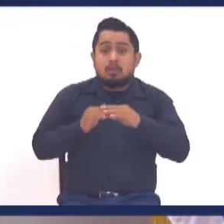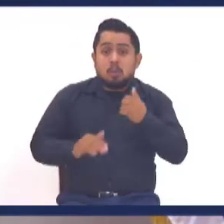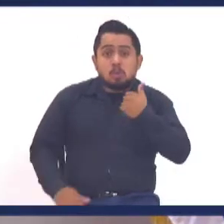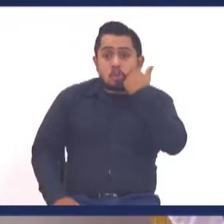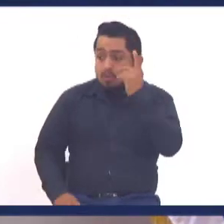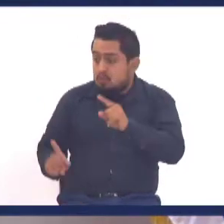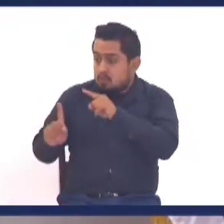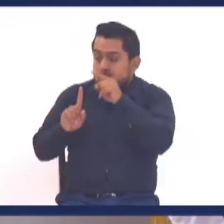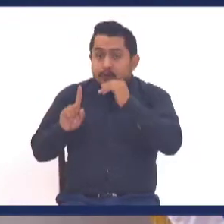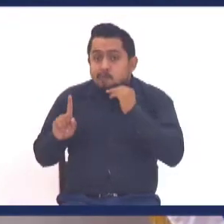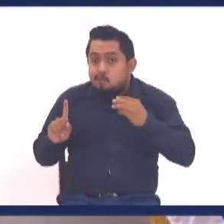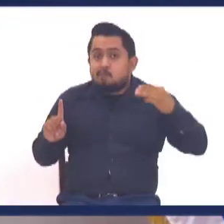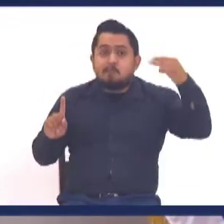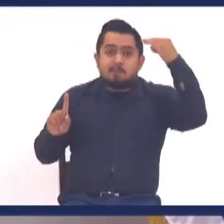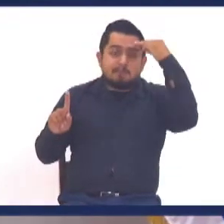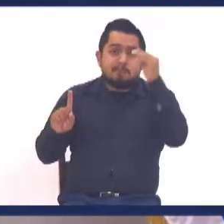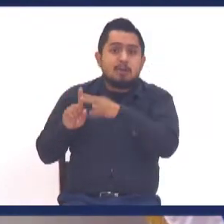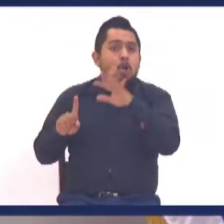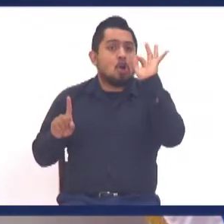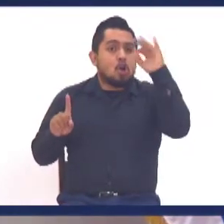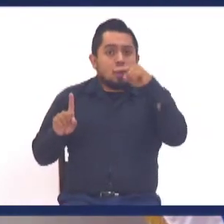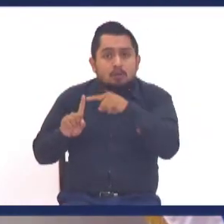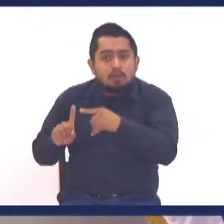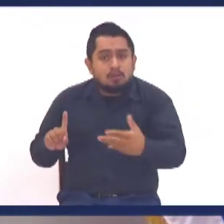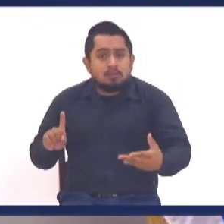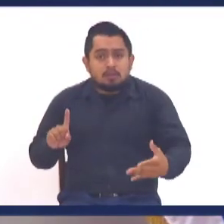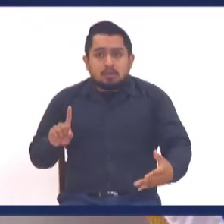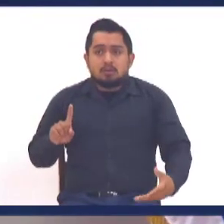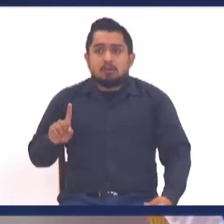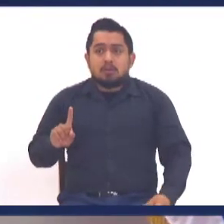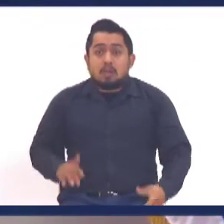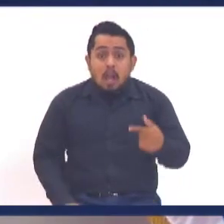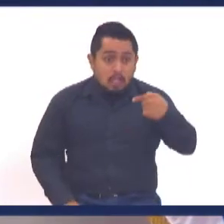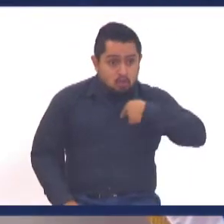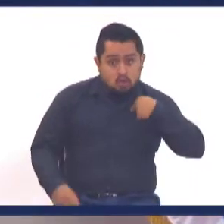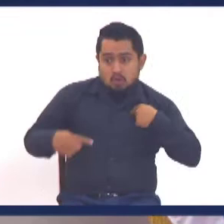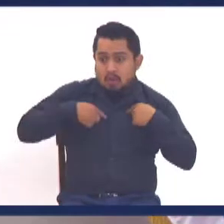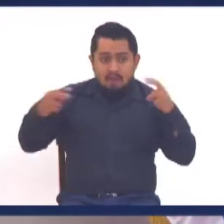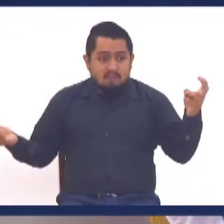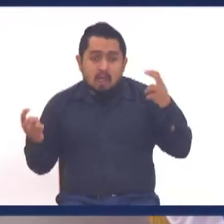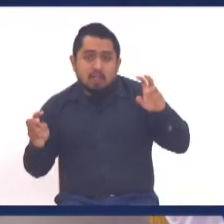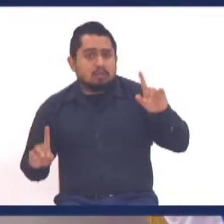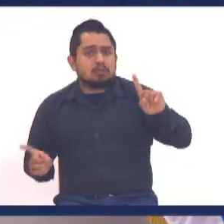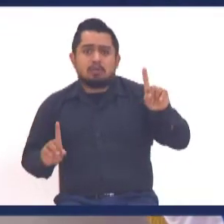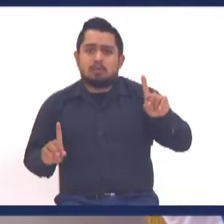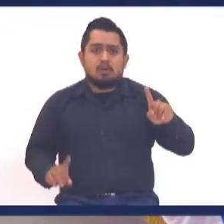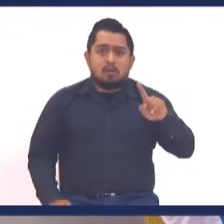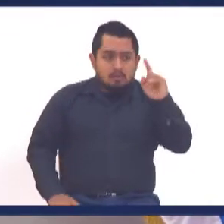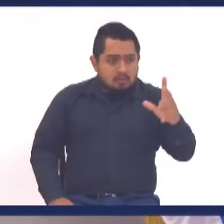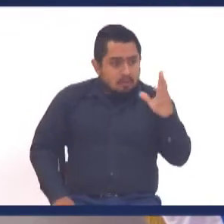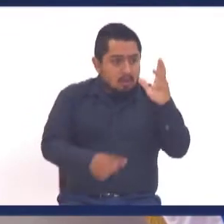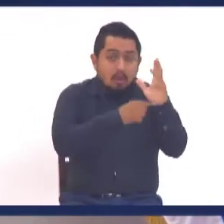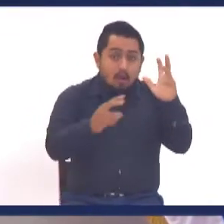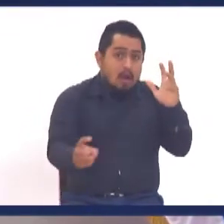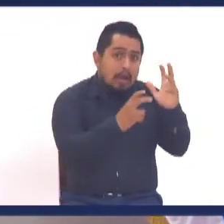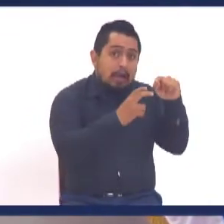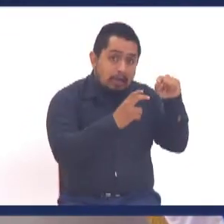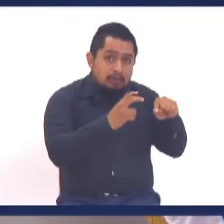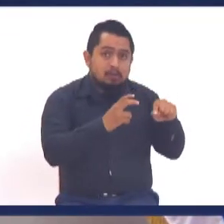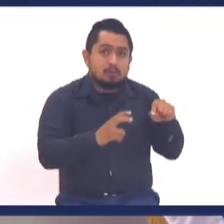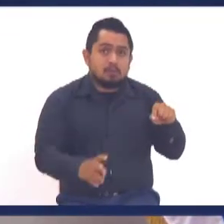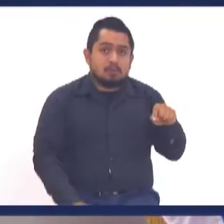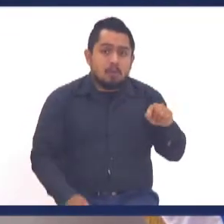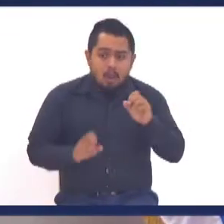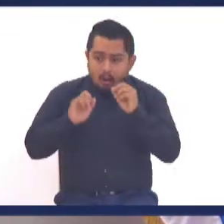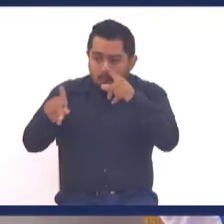también tienen que crecer porque no se trata que brille yo que brille él sino que brilla cristo entonces tenemos que ir dando